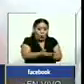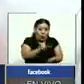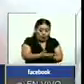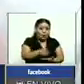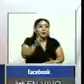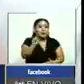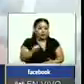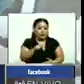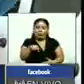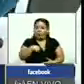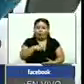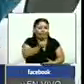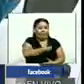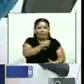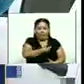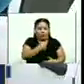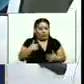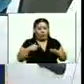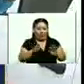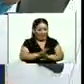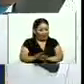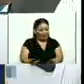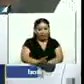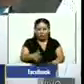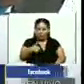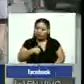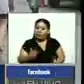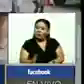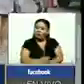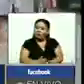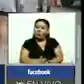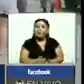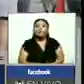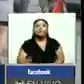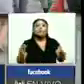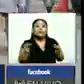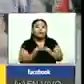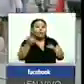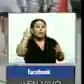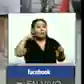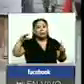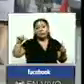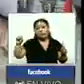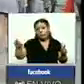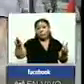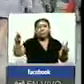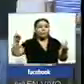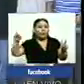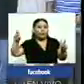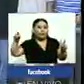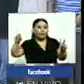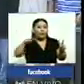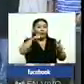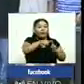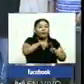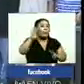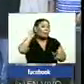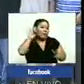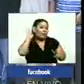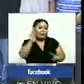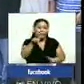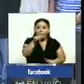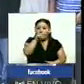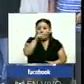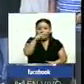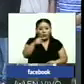soy inocente. No, yo no he cometido eso. También César Morales y Mardoqueo Guardado, ambos vigilantes privados,